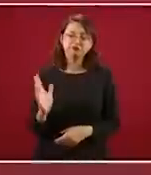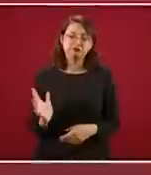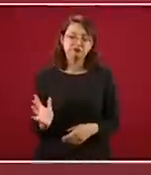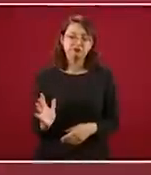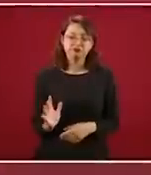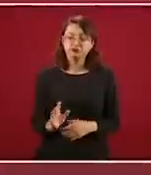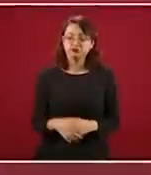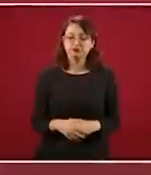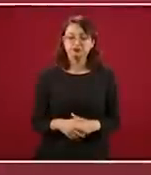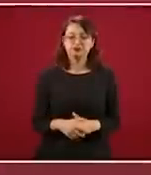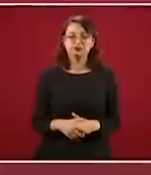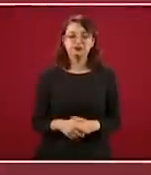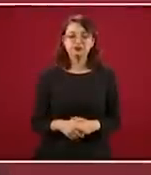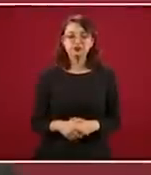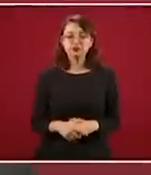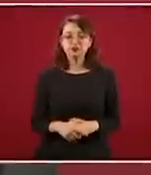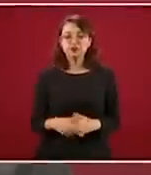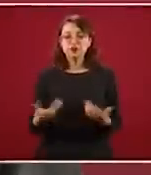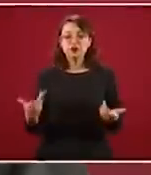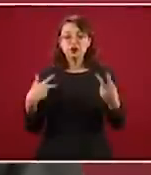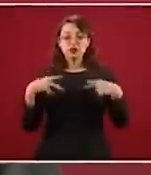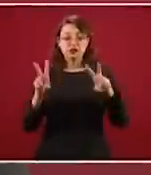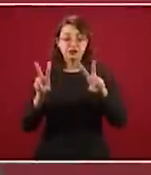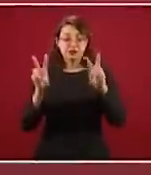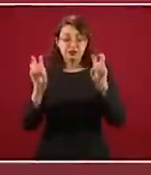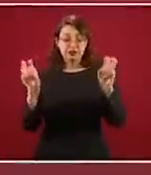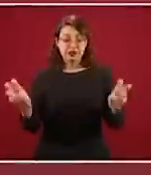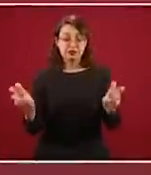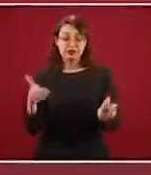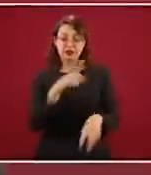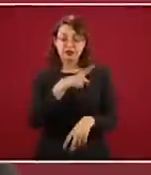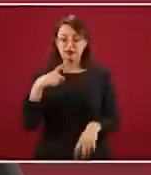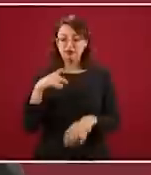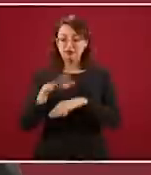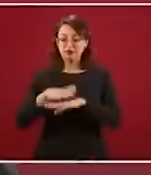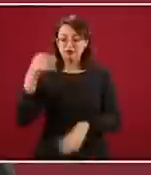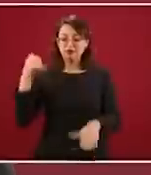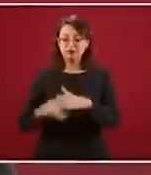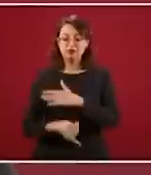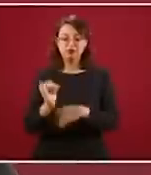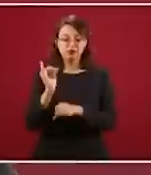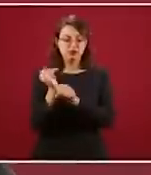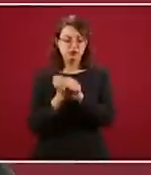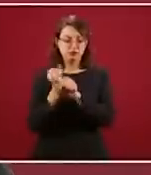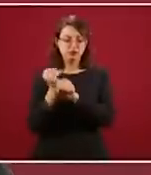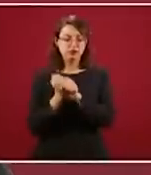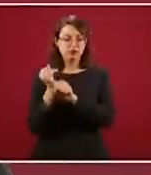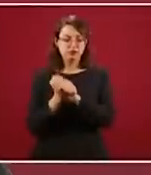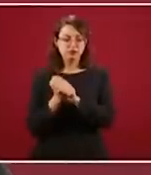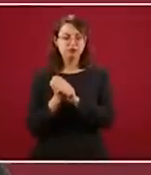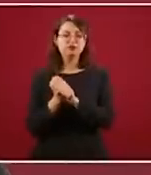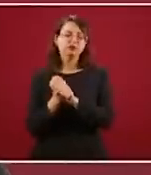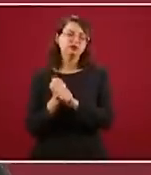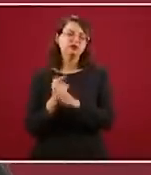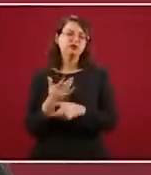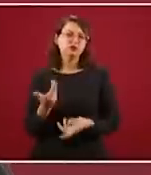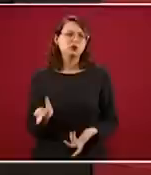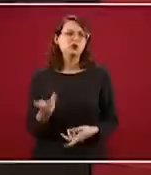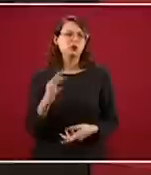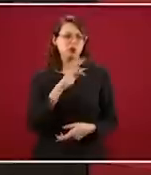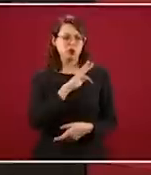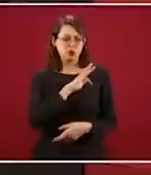Ahí es un tema que hay que investigar. Seguramente se podrían